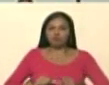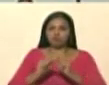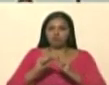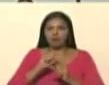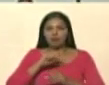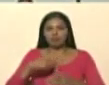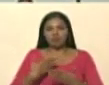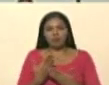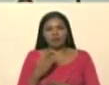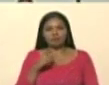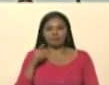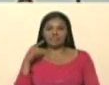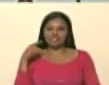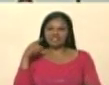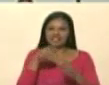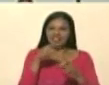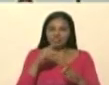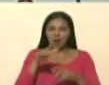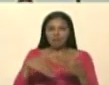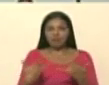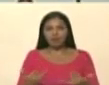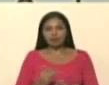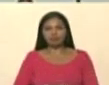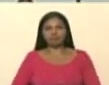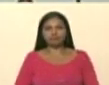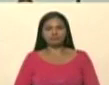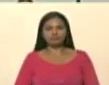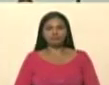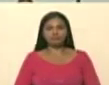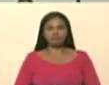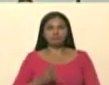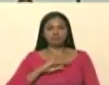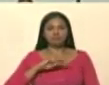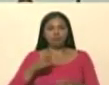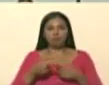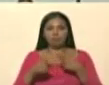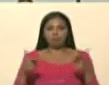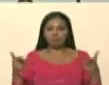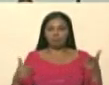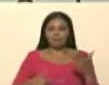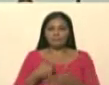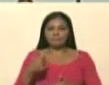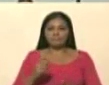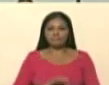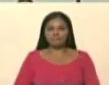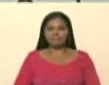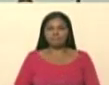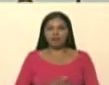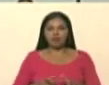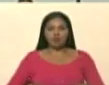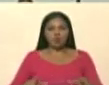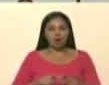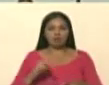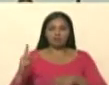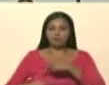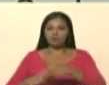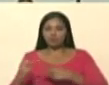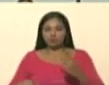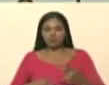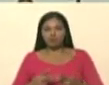vamos directamente para que veamos la ampliación que hemos hecho de la planta procesadora